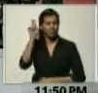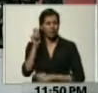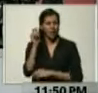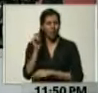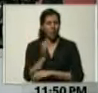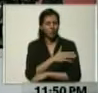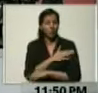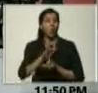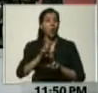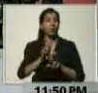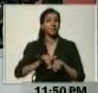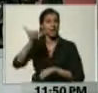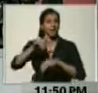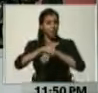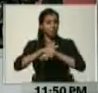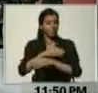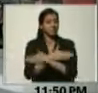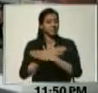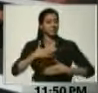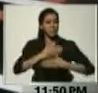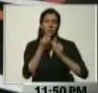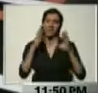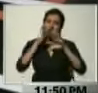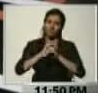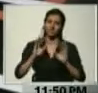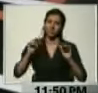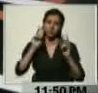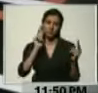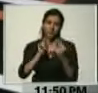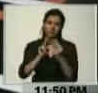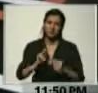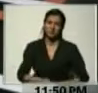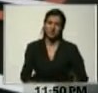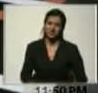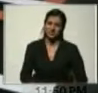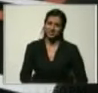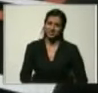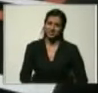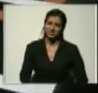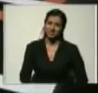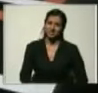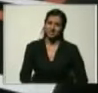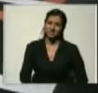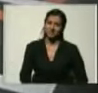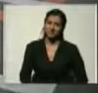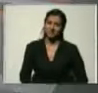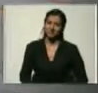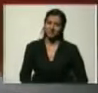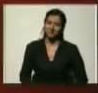Eso se pega. Hasta luego. Buenas noches. Tu palabra por dentro quema y te da